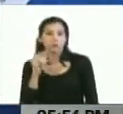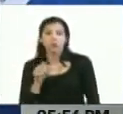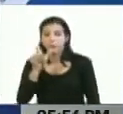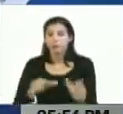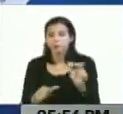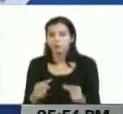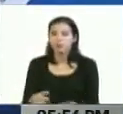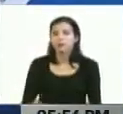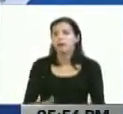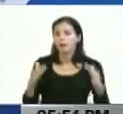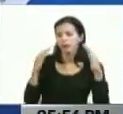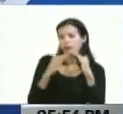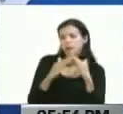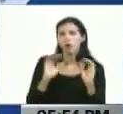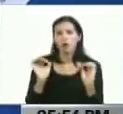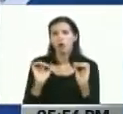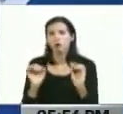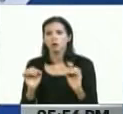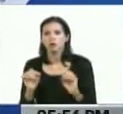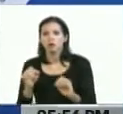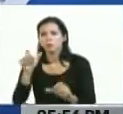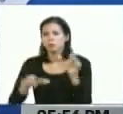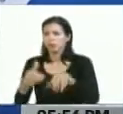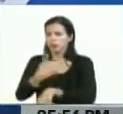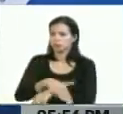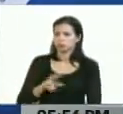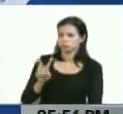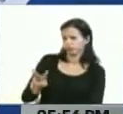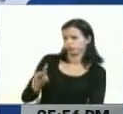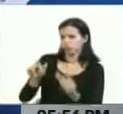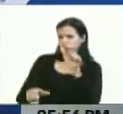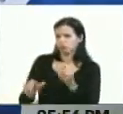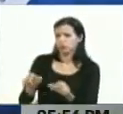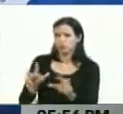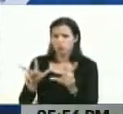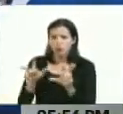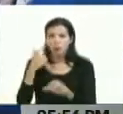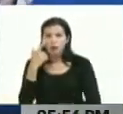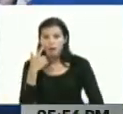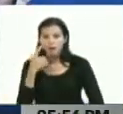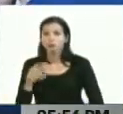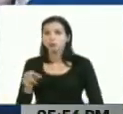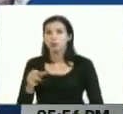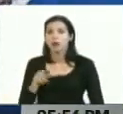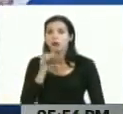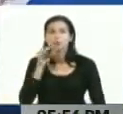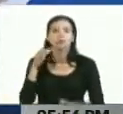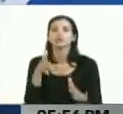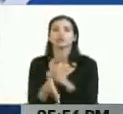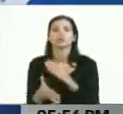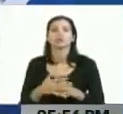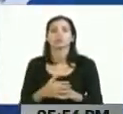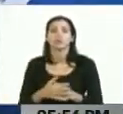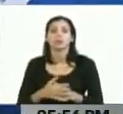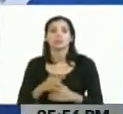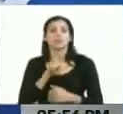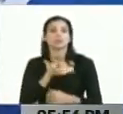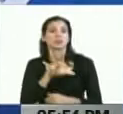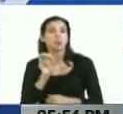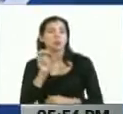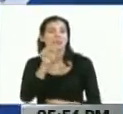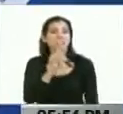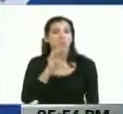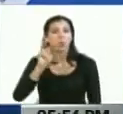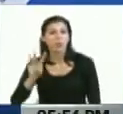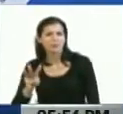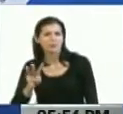estos movimientos extraños tal vez, de gente tratando de manipular. Usted habla de manipular transformadores de 150 kilos. Eso no lo manipula una sola persona, ciertamente.